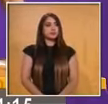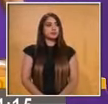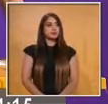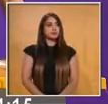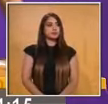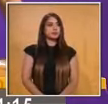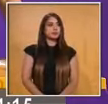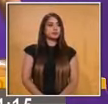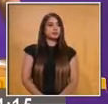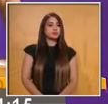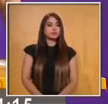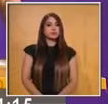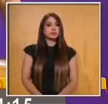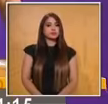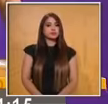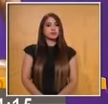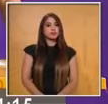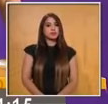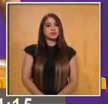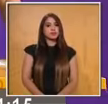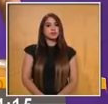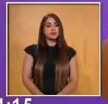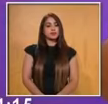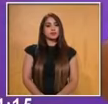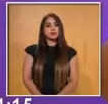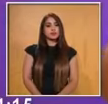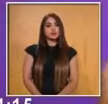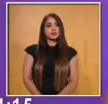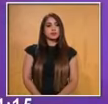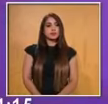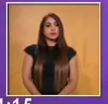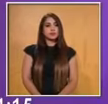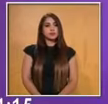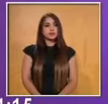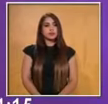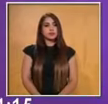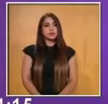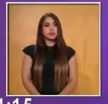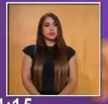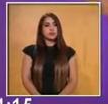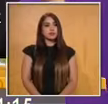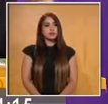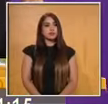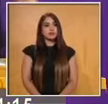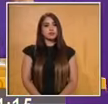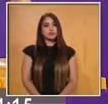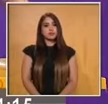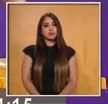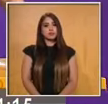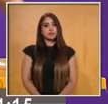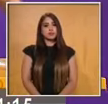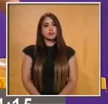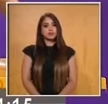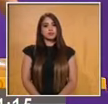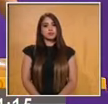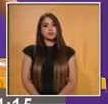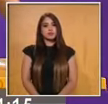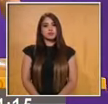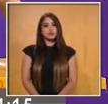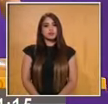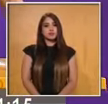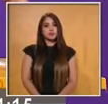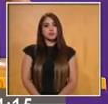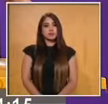extendido, ¿sí? Okay. Fíjate muy bien, como si estuvieras dando un like. No, pero hacia los lados. Hacia un costado. Así